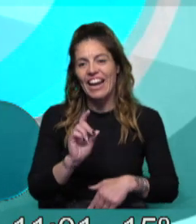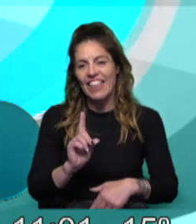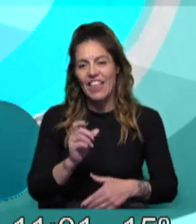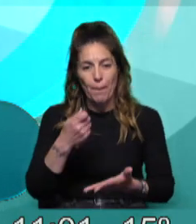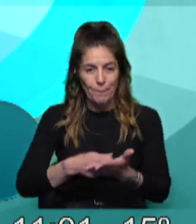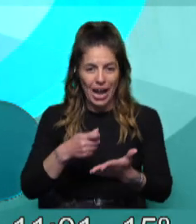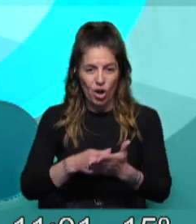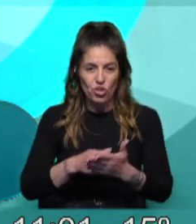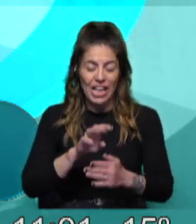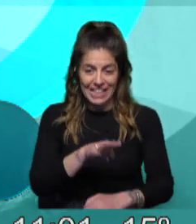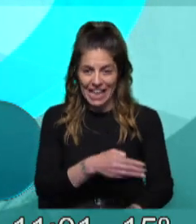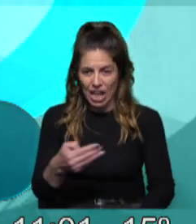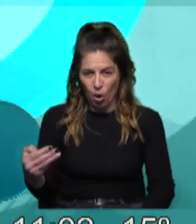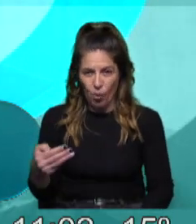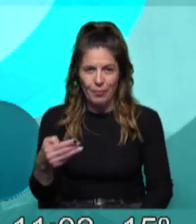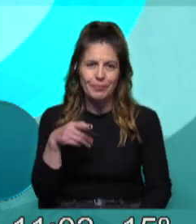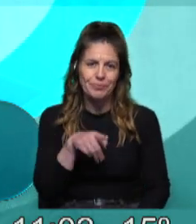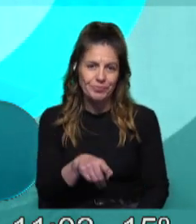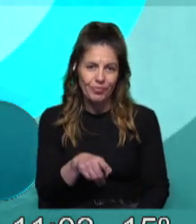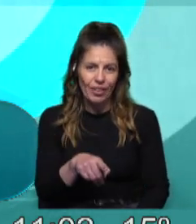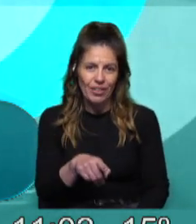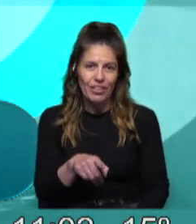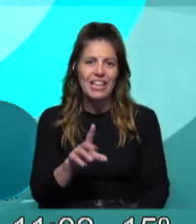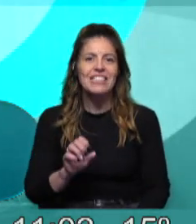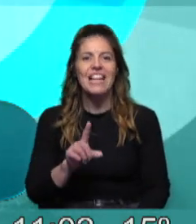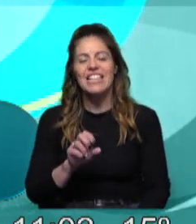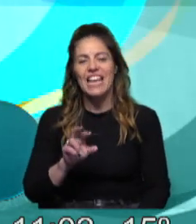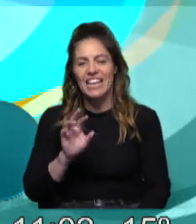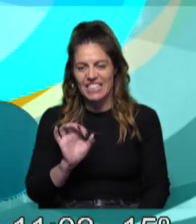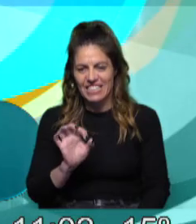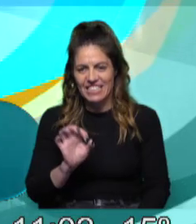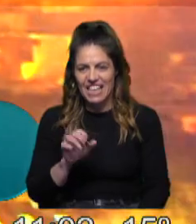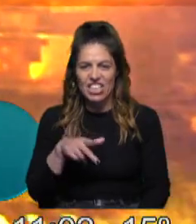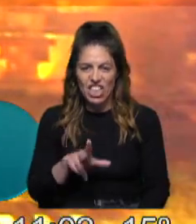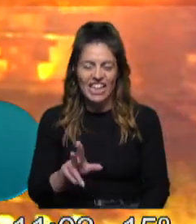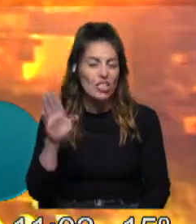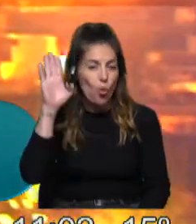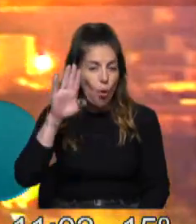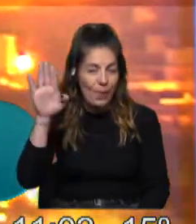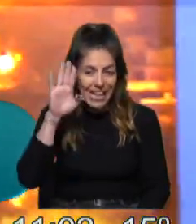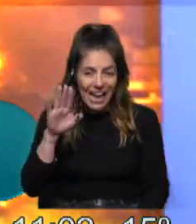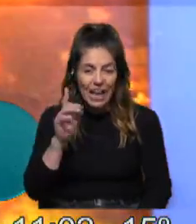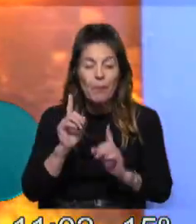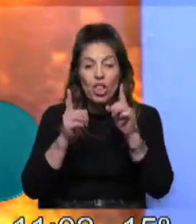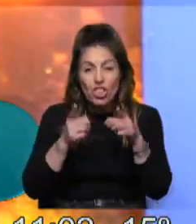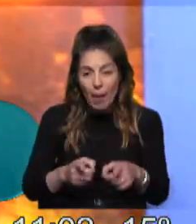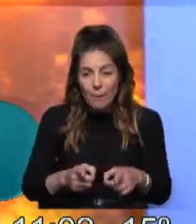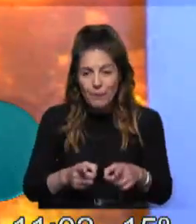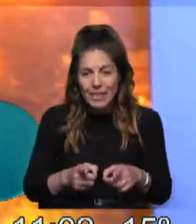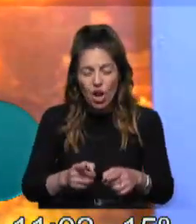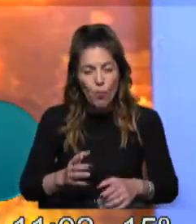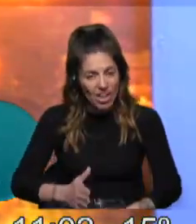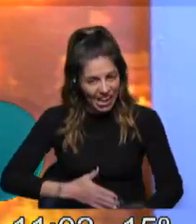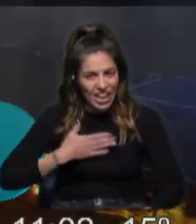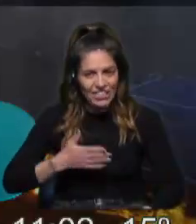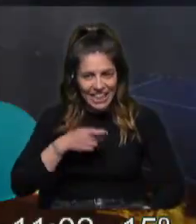Los Alieri de Charlie, los que de Charlie, ¿no? Pero es un homenaje, pero se les escuchó también que es como una reivindicación